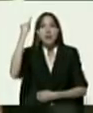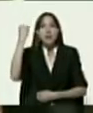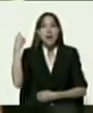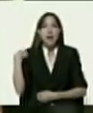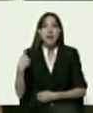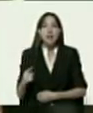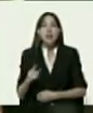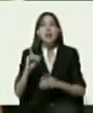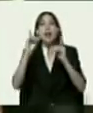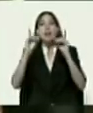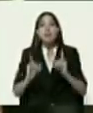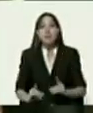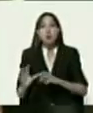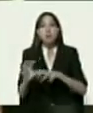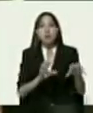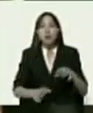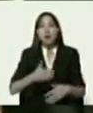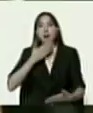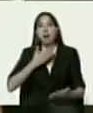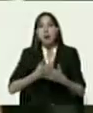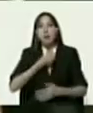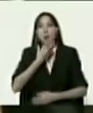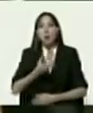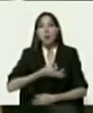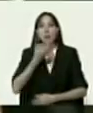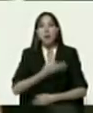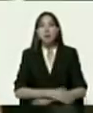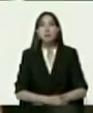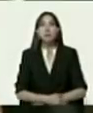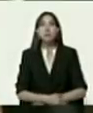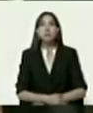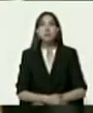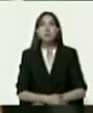coercitivas unilaterales. Muchas gracias, muy buenas tardes.